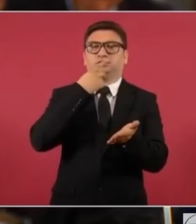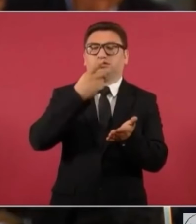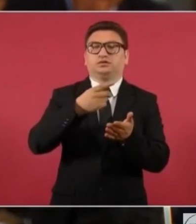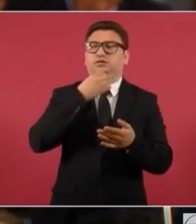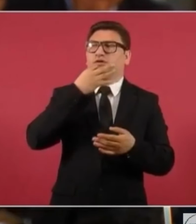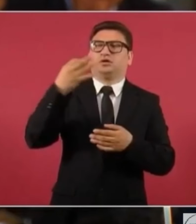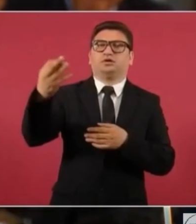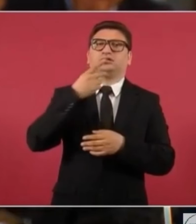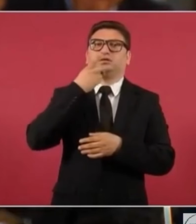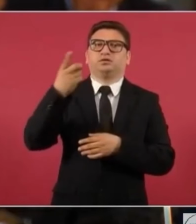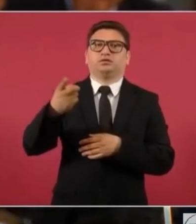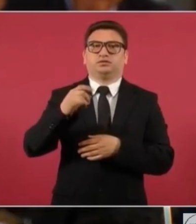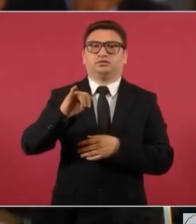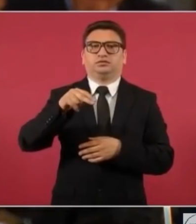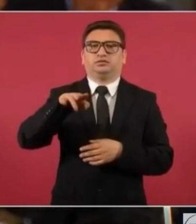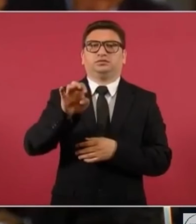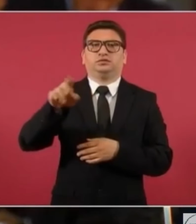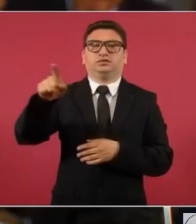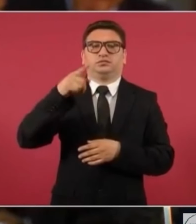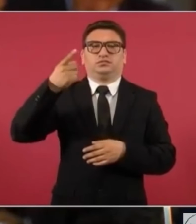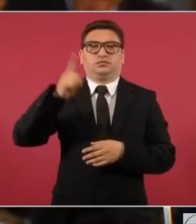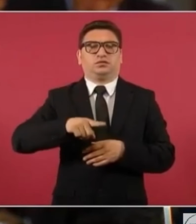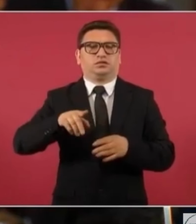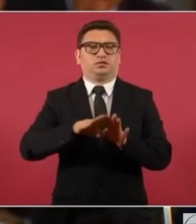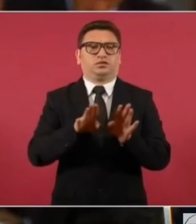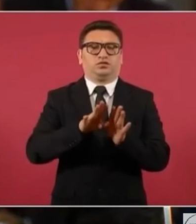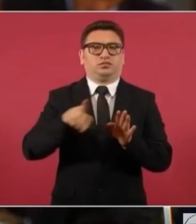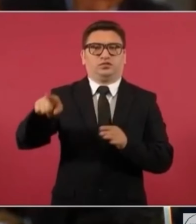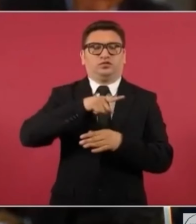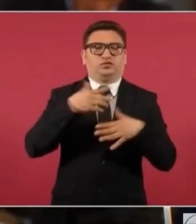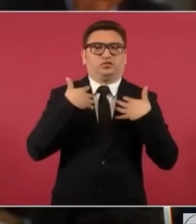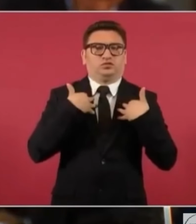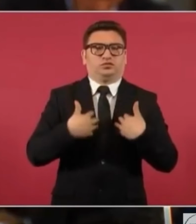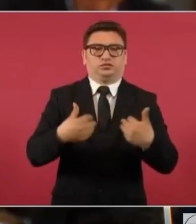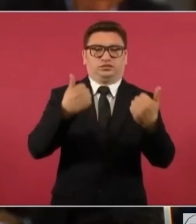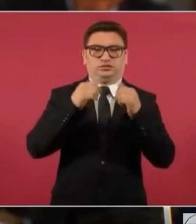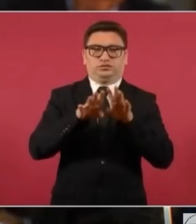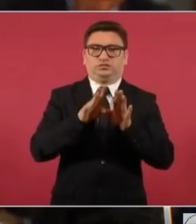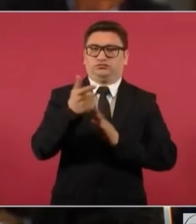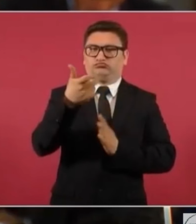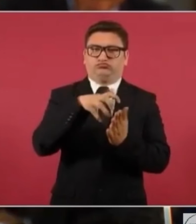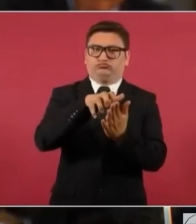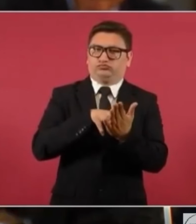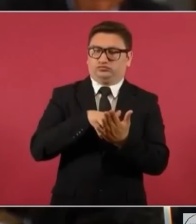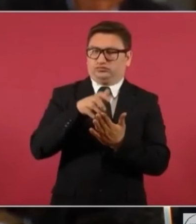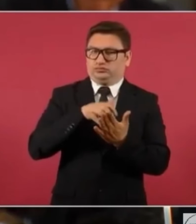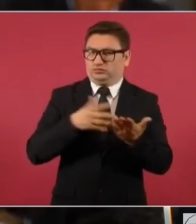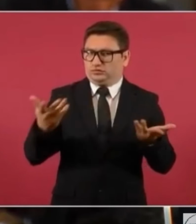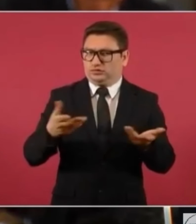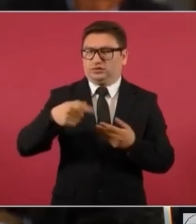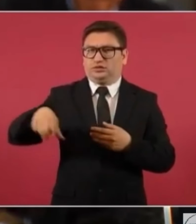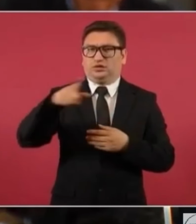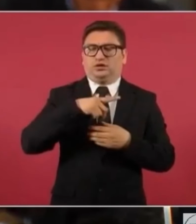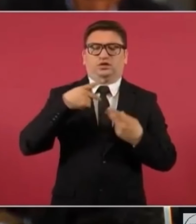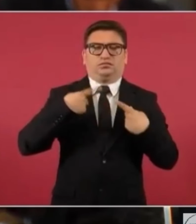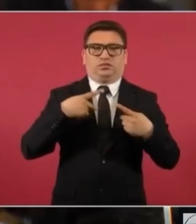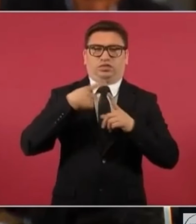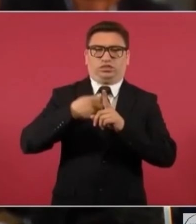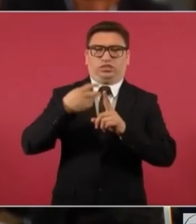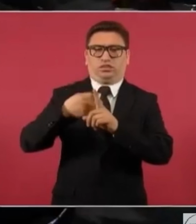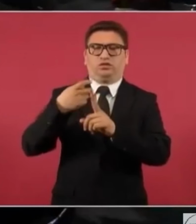quienes mandan en el INE, que parece ser que no entienden el concepto de austeridad, y a quienes hacen críticas en ese sentido